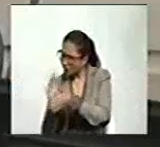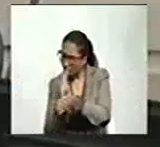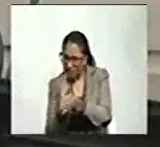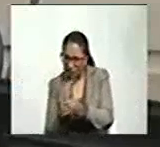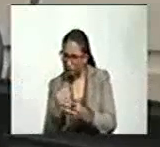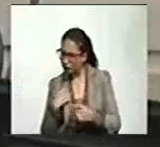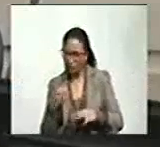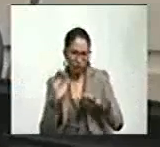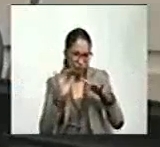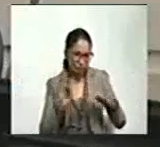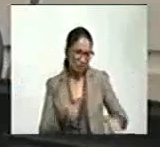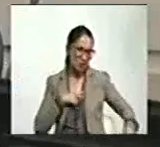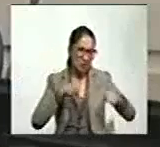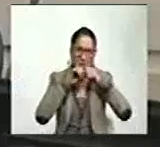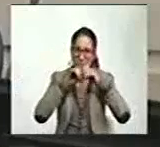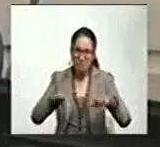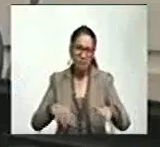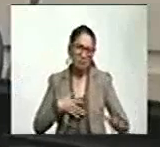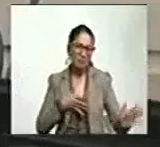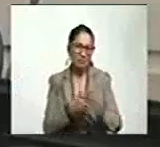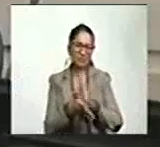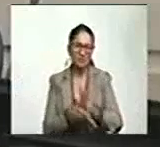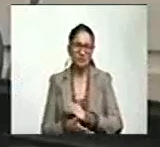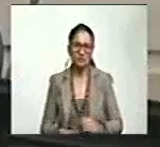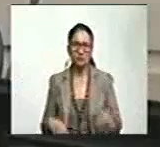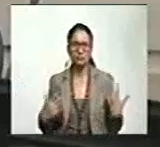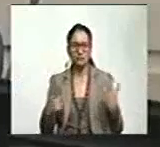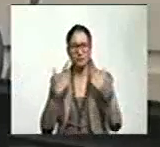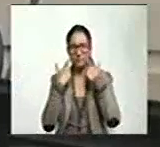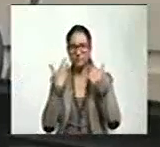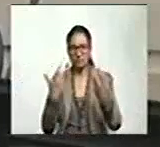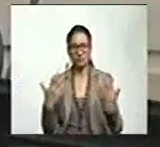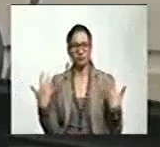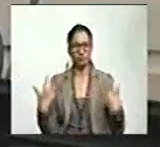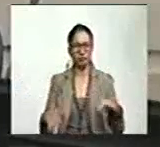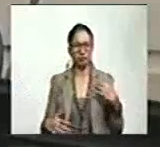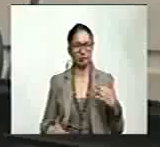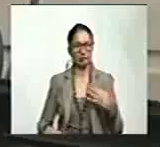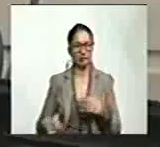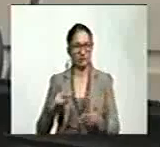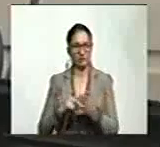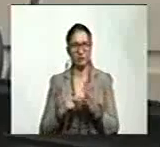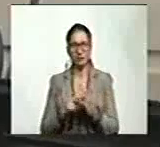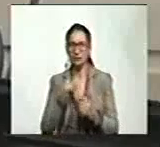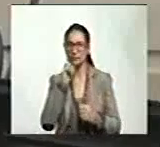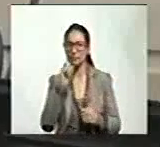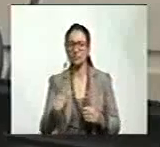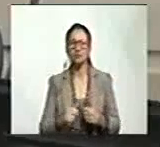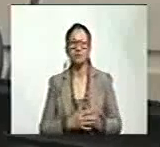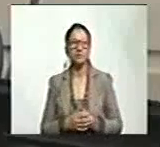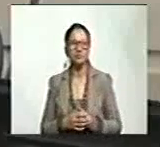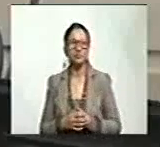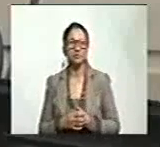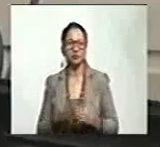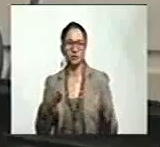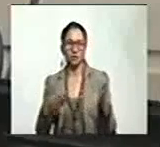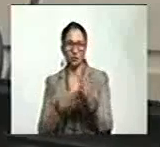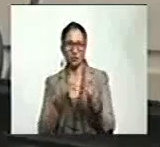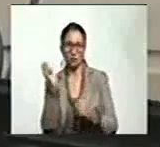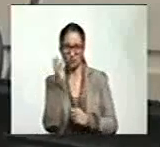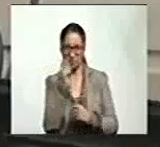norteamericanos sobre esos pasos que eran tremendamente desestabilizadoras para la lucha contra el narcotráfico